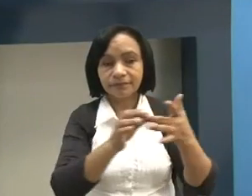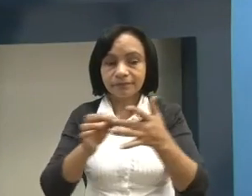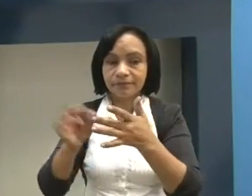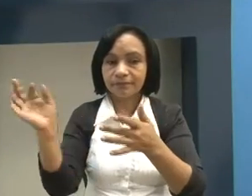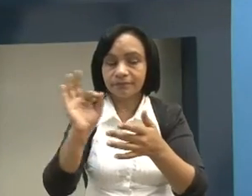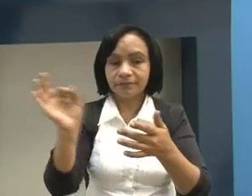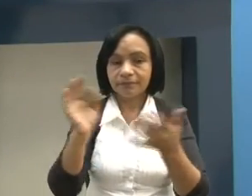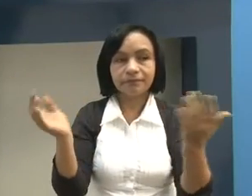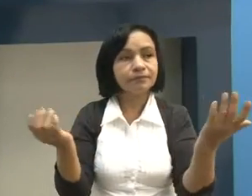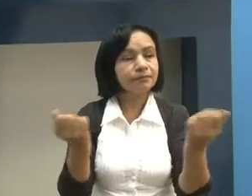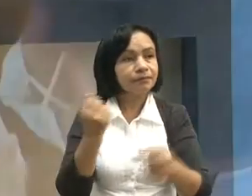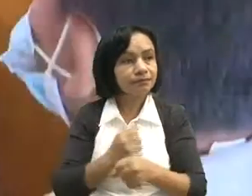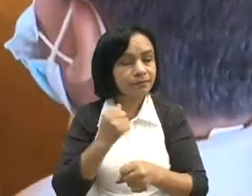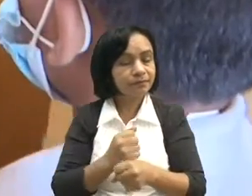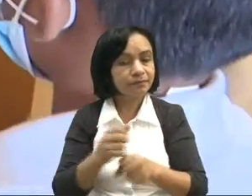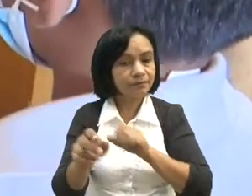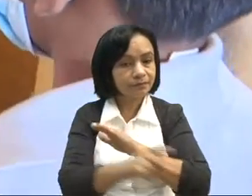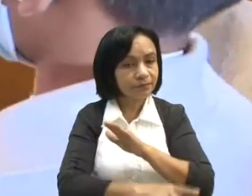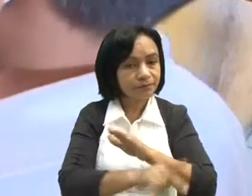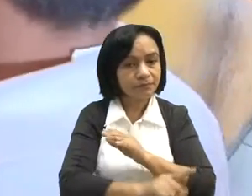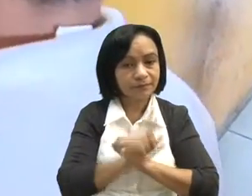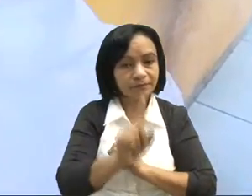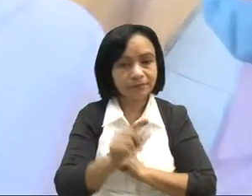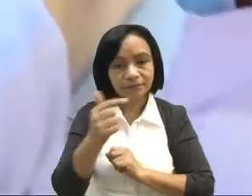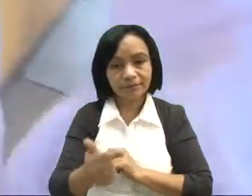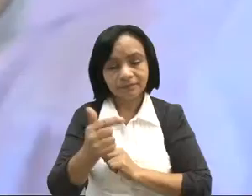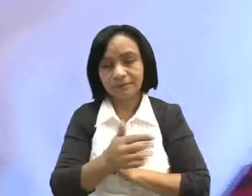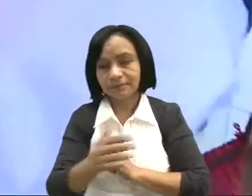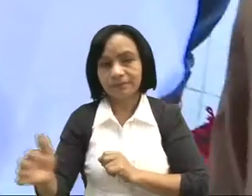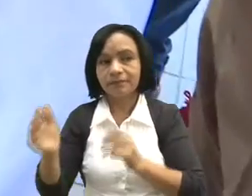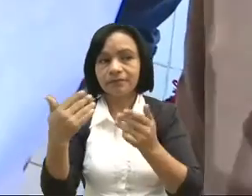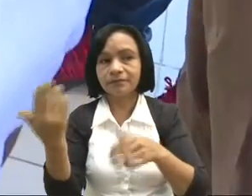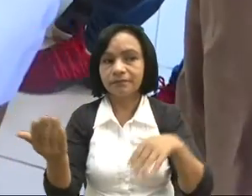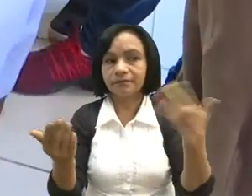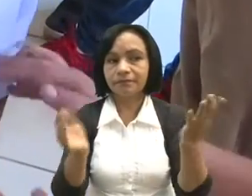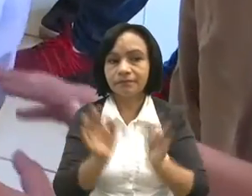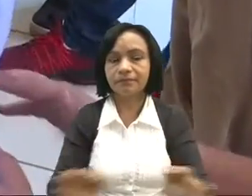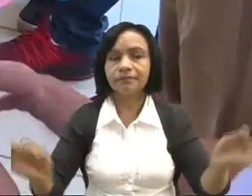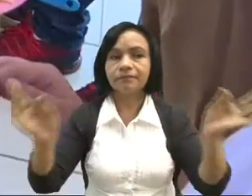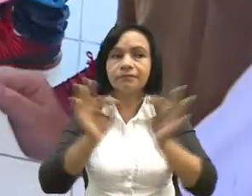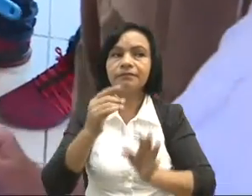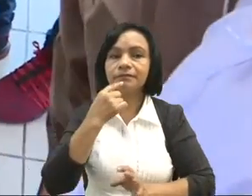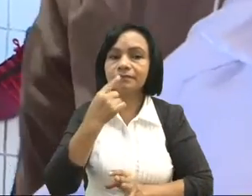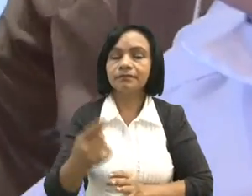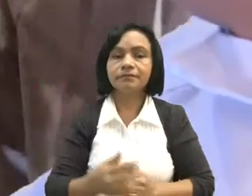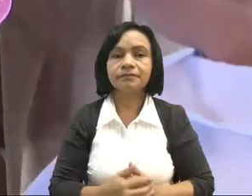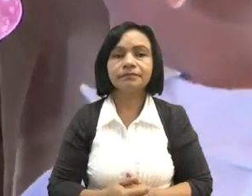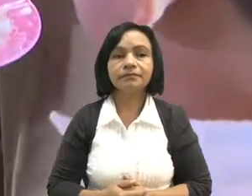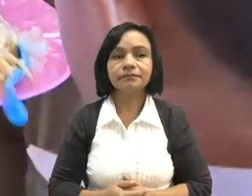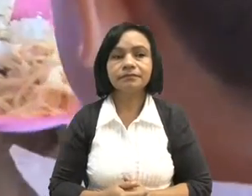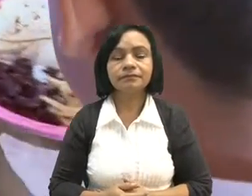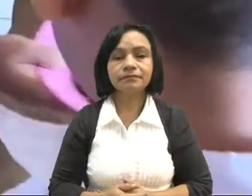metodologías pedagógicas para preescolar, primer grado. Cuéntenos cuán importantes estos factores. Pero te decía de que tenemos